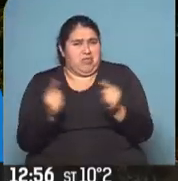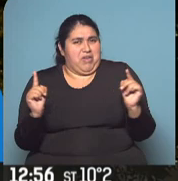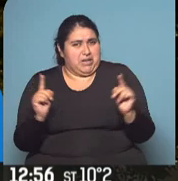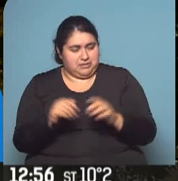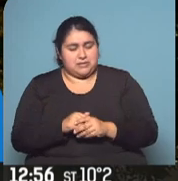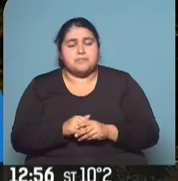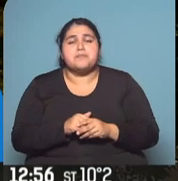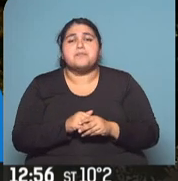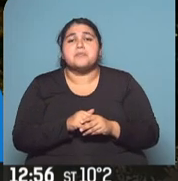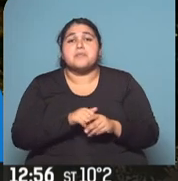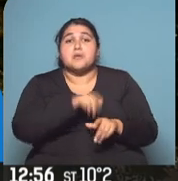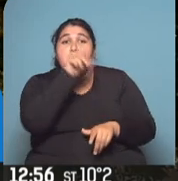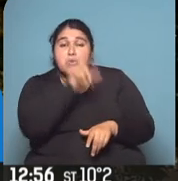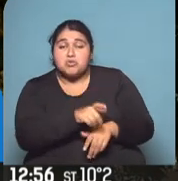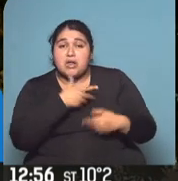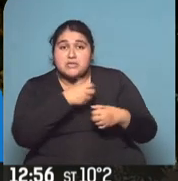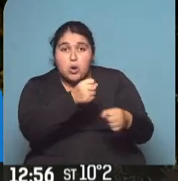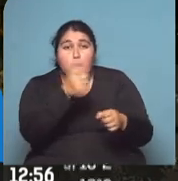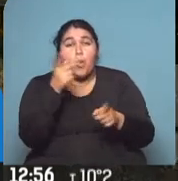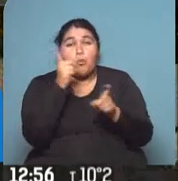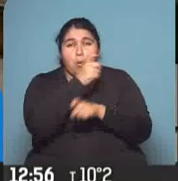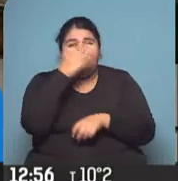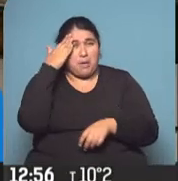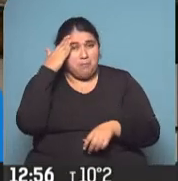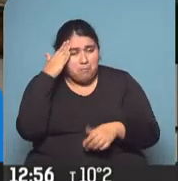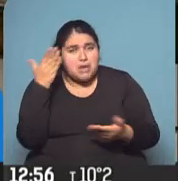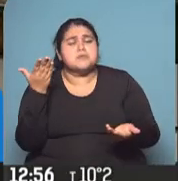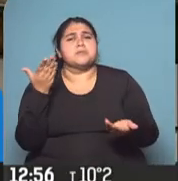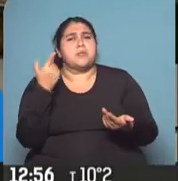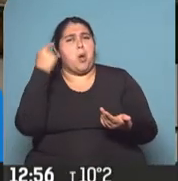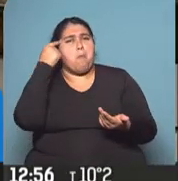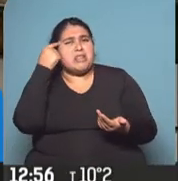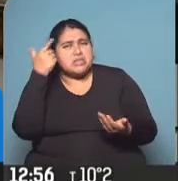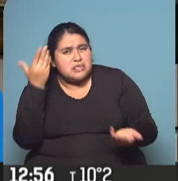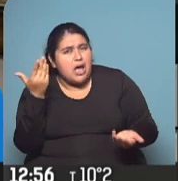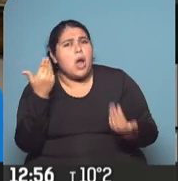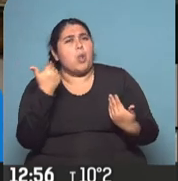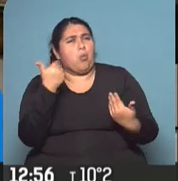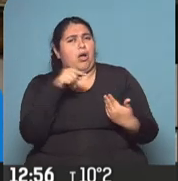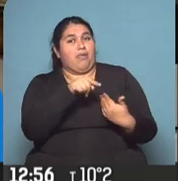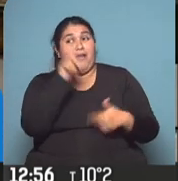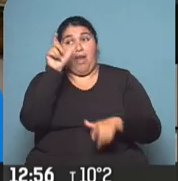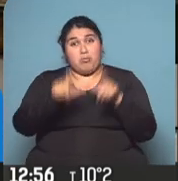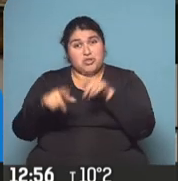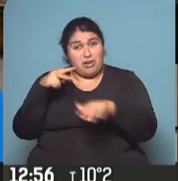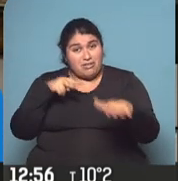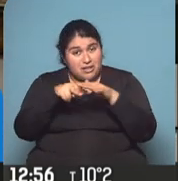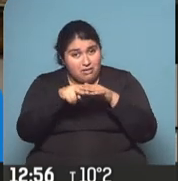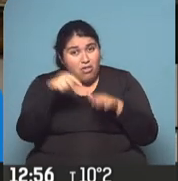padecimiento mental pueda acceder a un centro de salud, si tiene una crisis a un hospital general, que las personas que hoy están